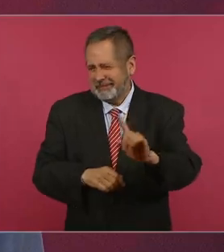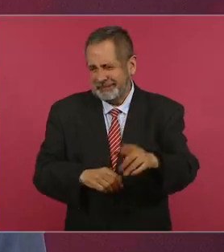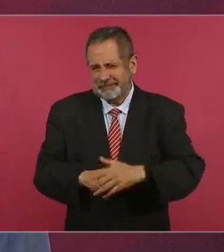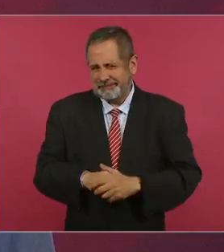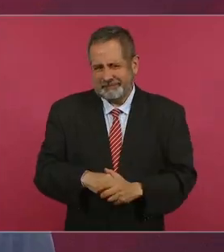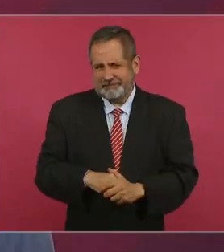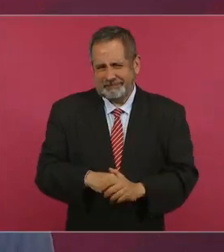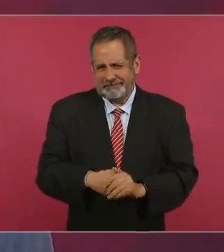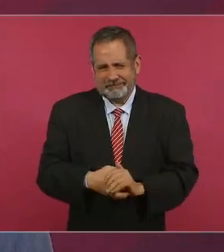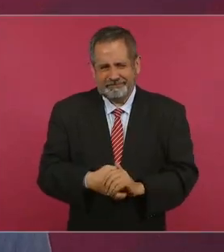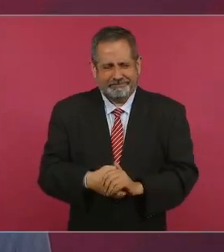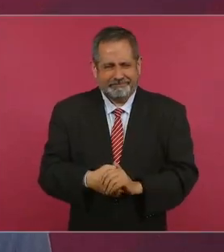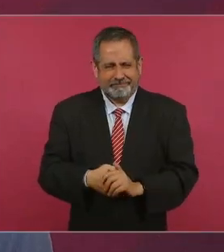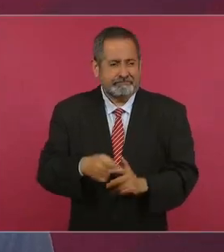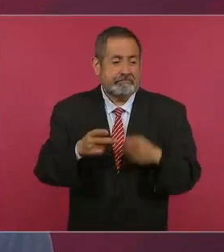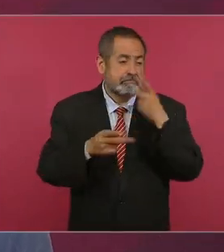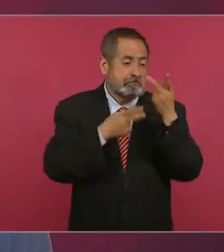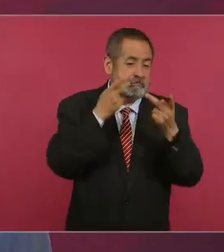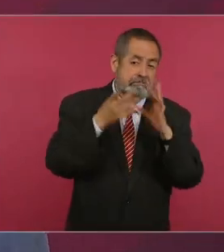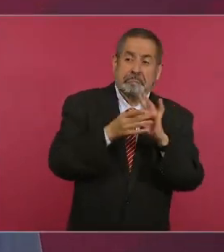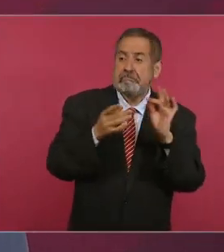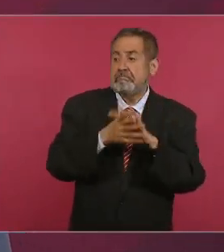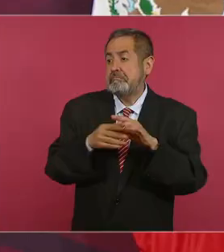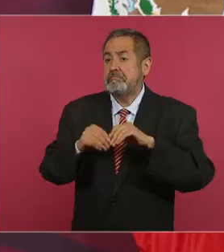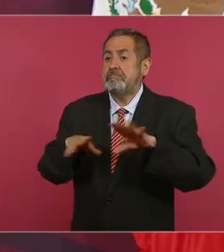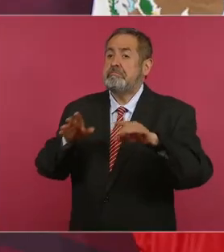que ya han